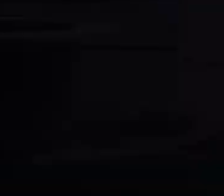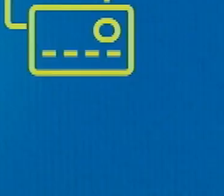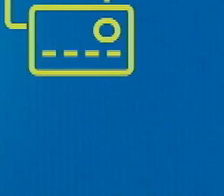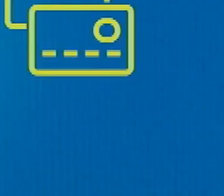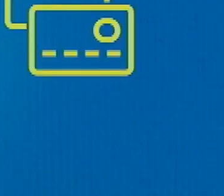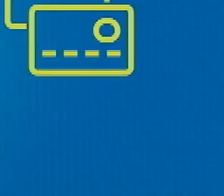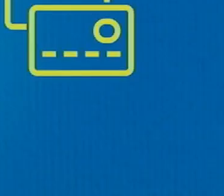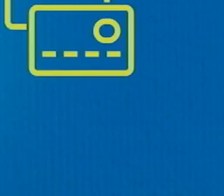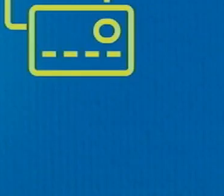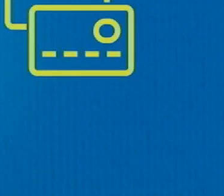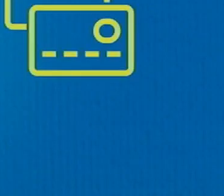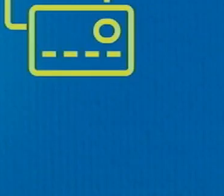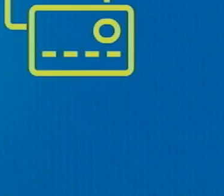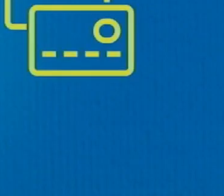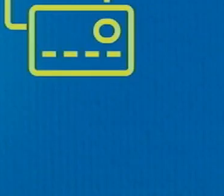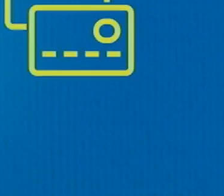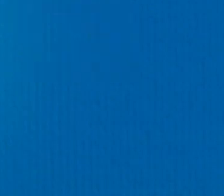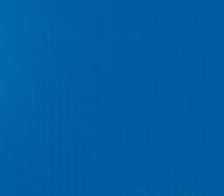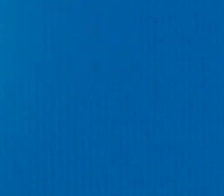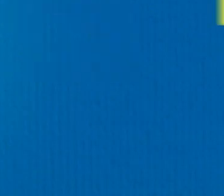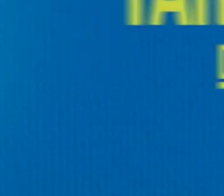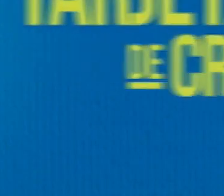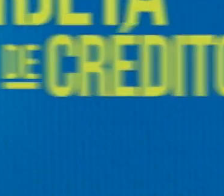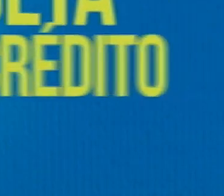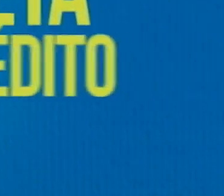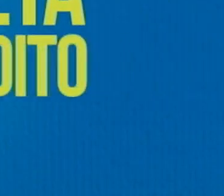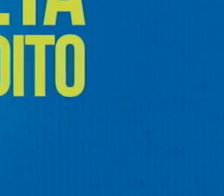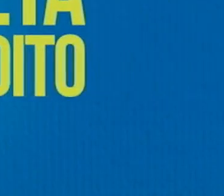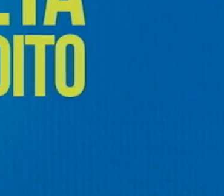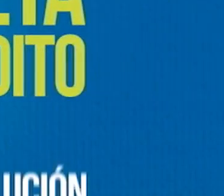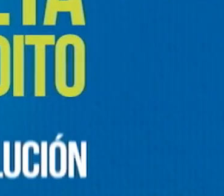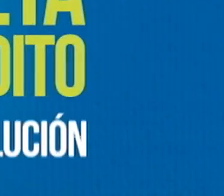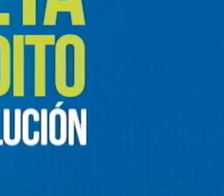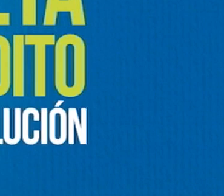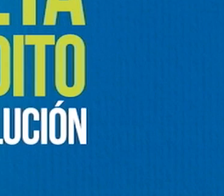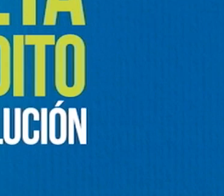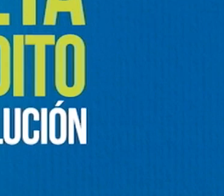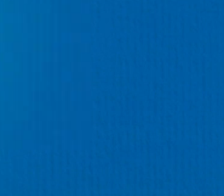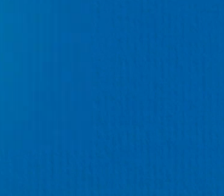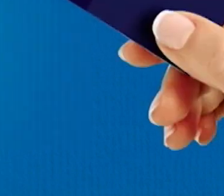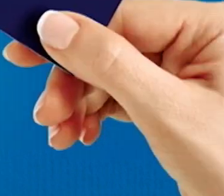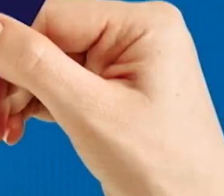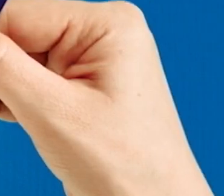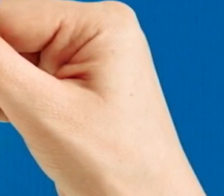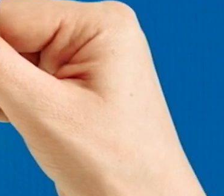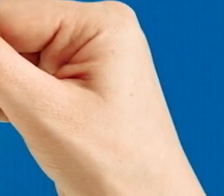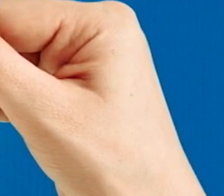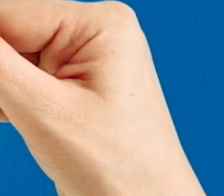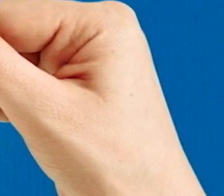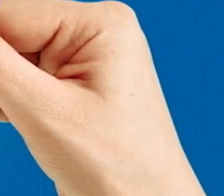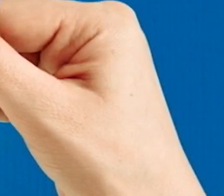virus. Para hoy se registran 653 nuevos contagiados.